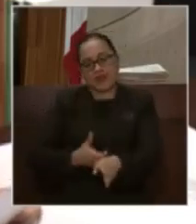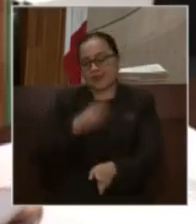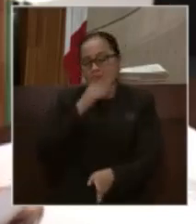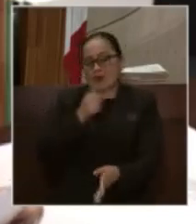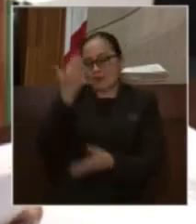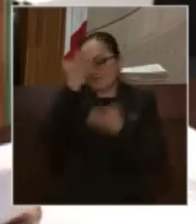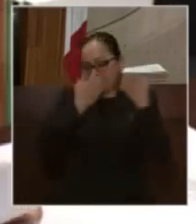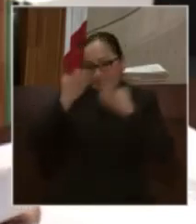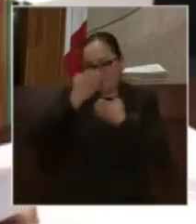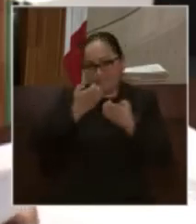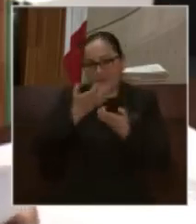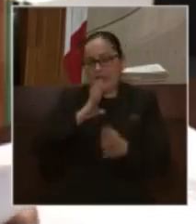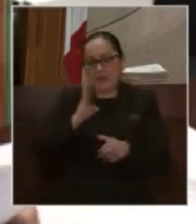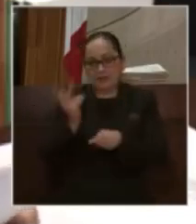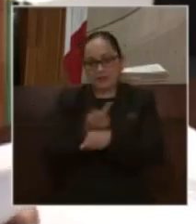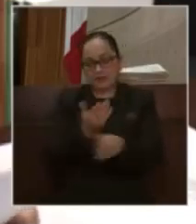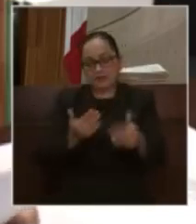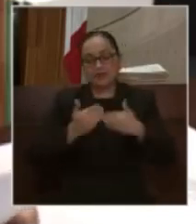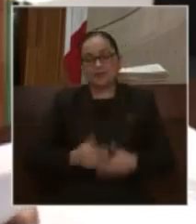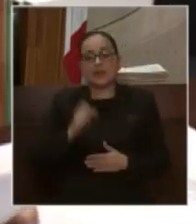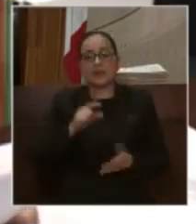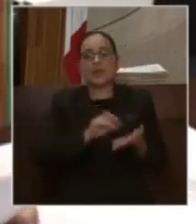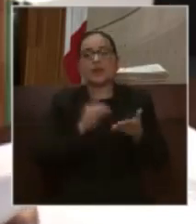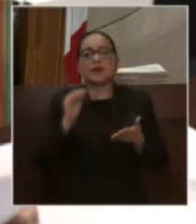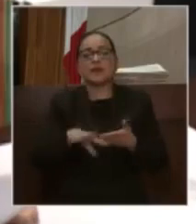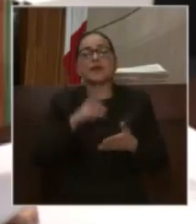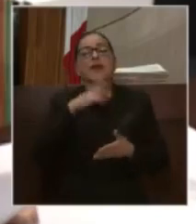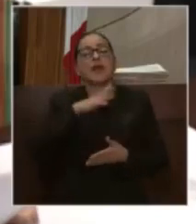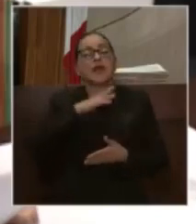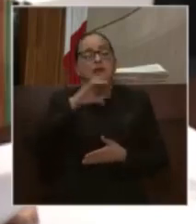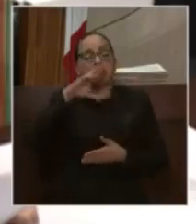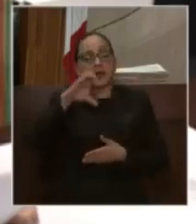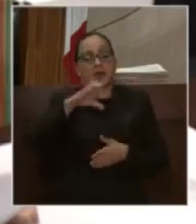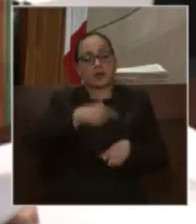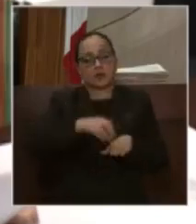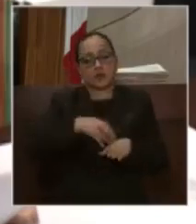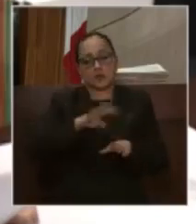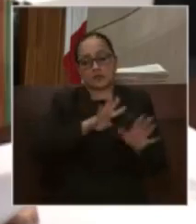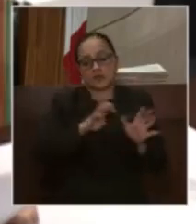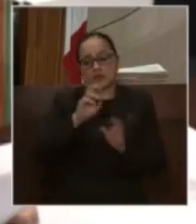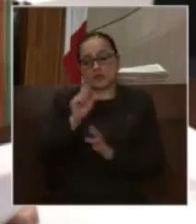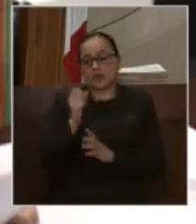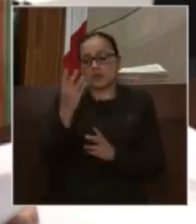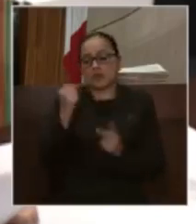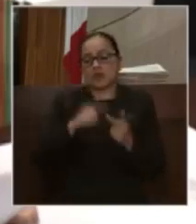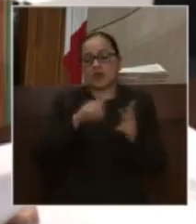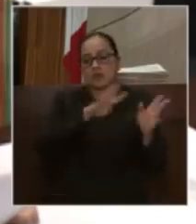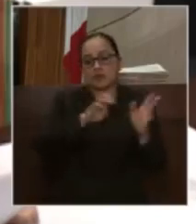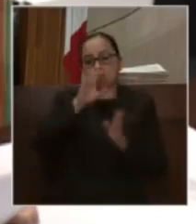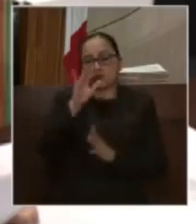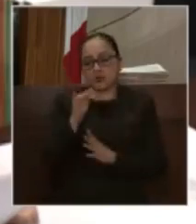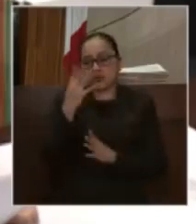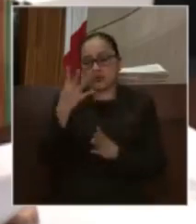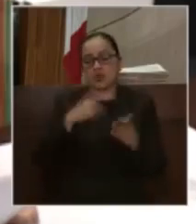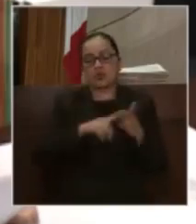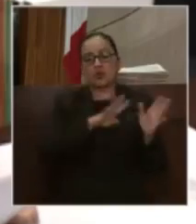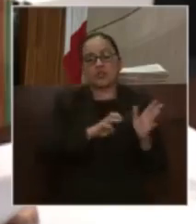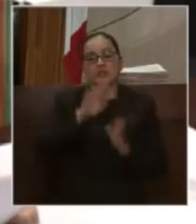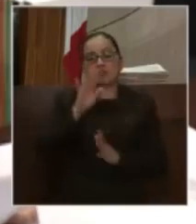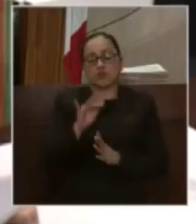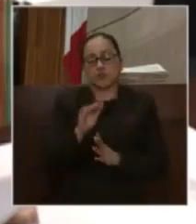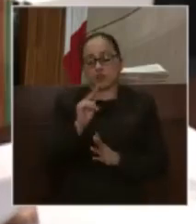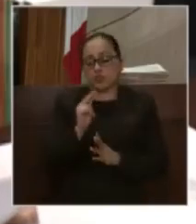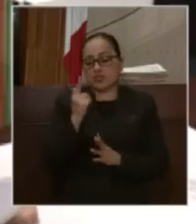extemporánea. De igual forma, se desechan de plano las demandas de los recursos de reconsideración 929, 954, 987 y